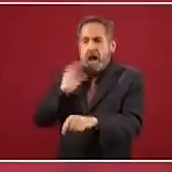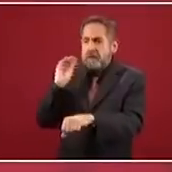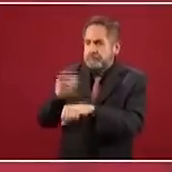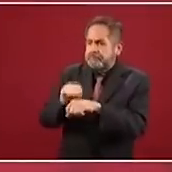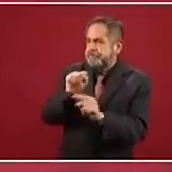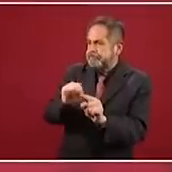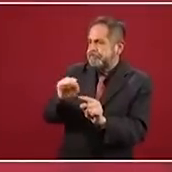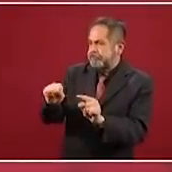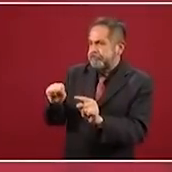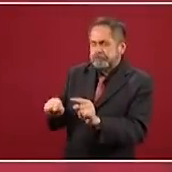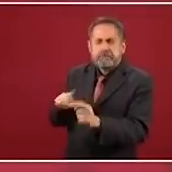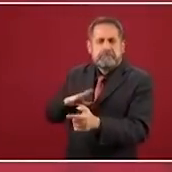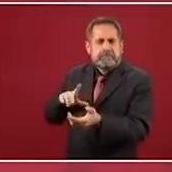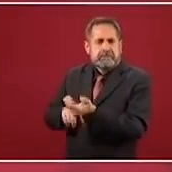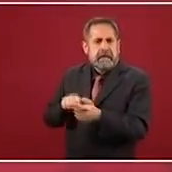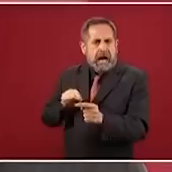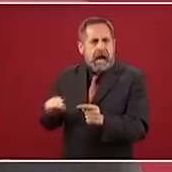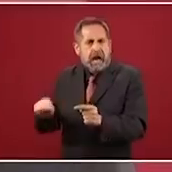del país,